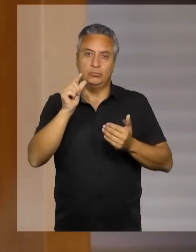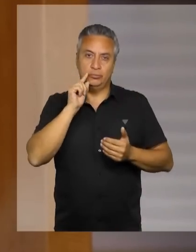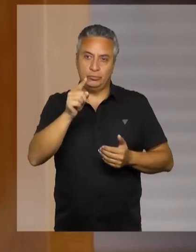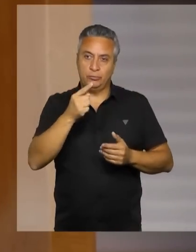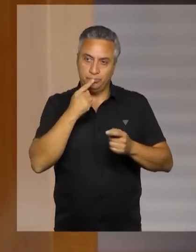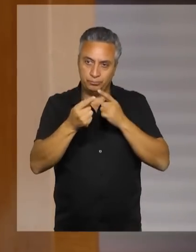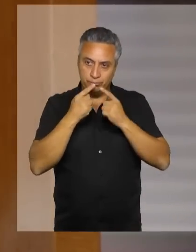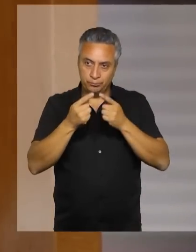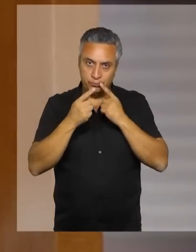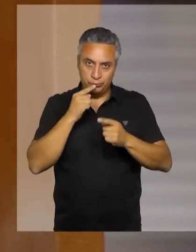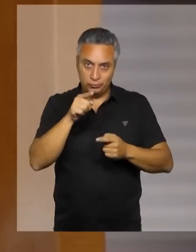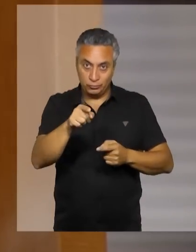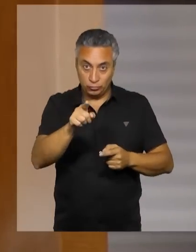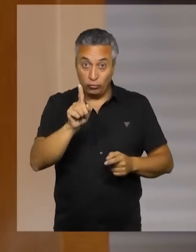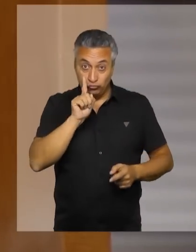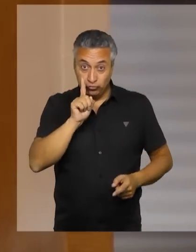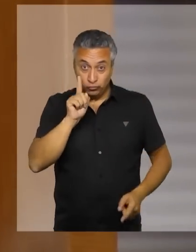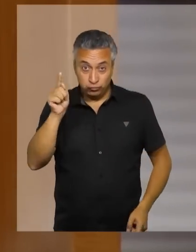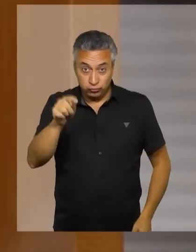¿Está?